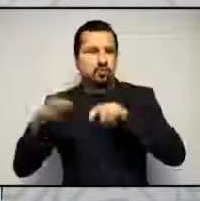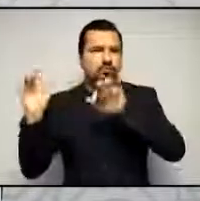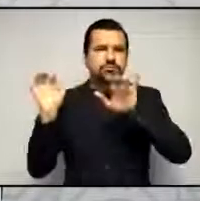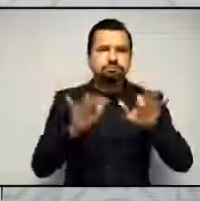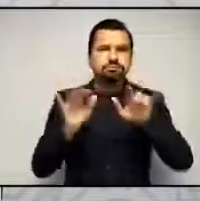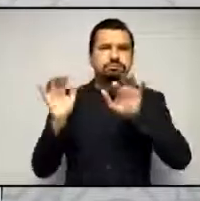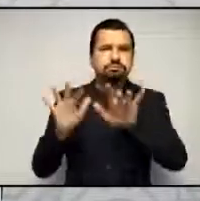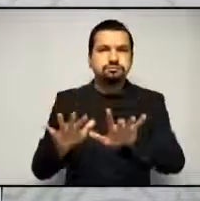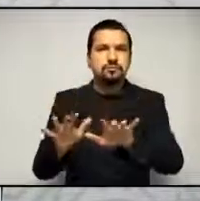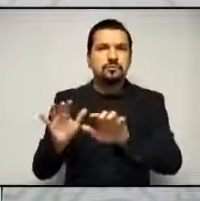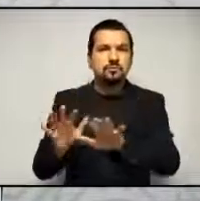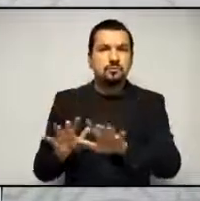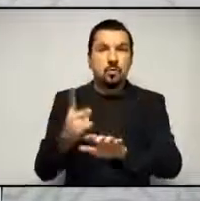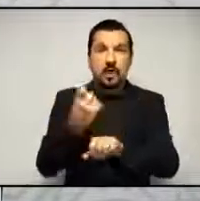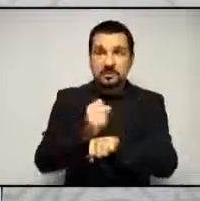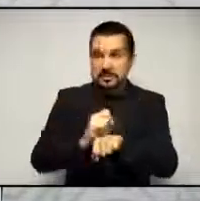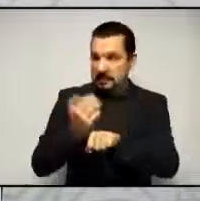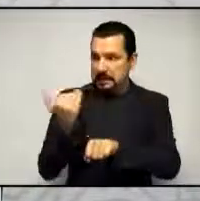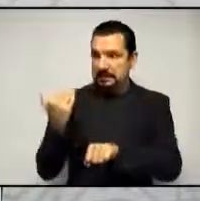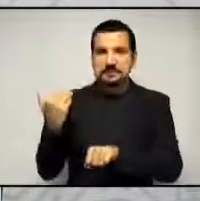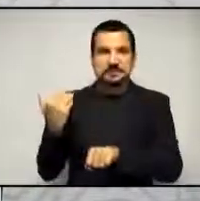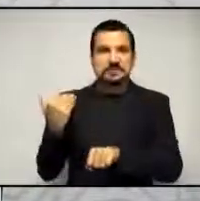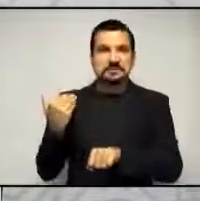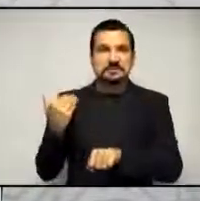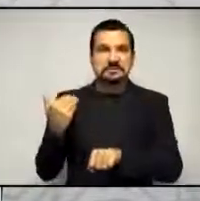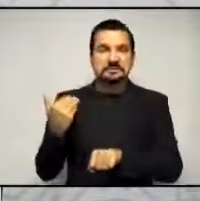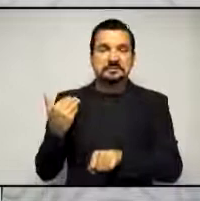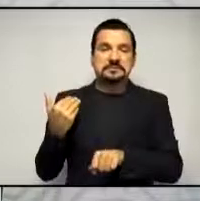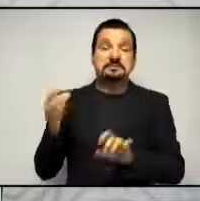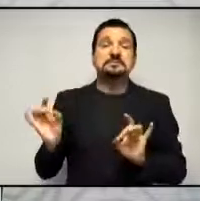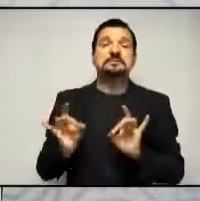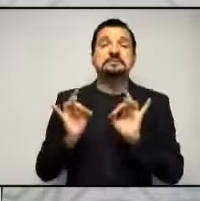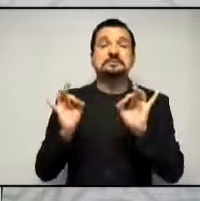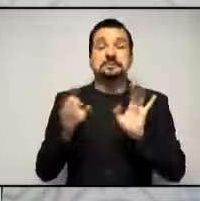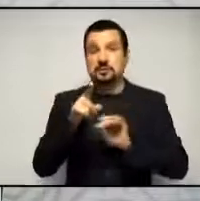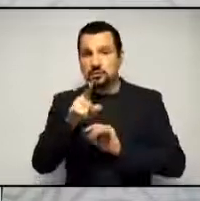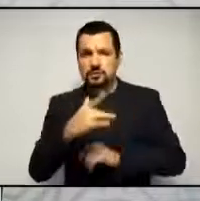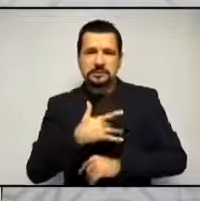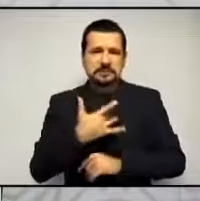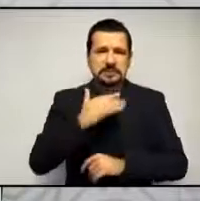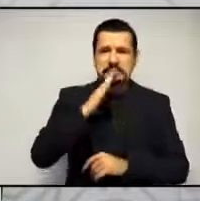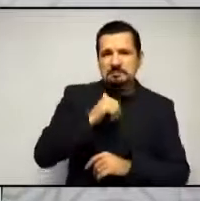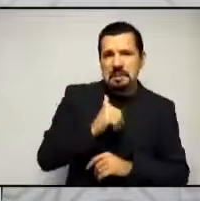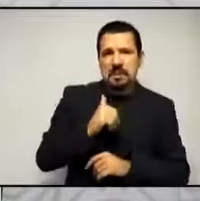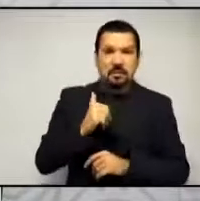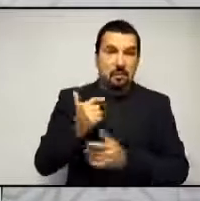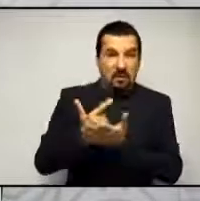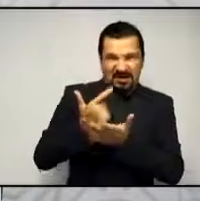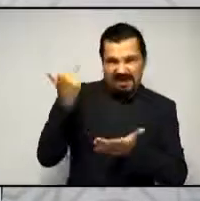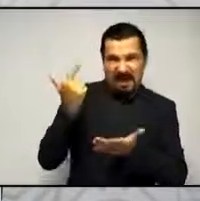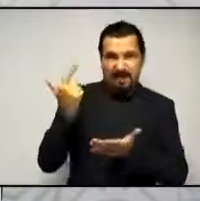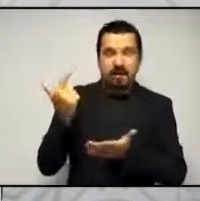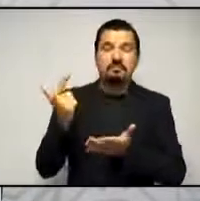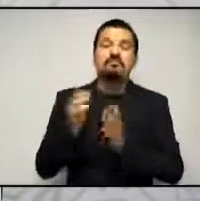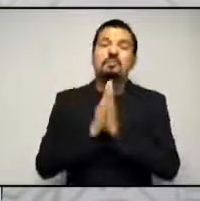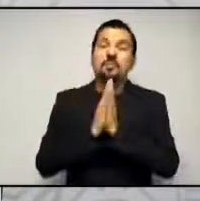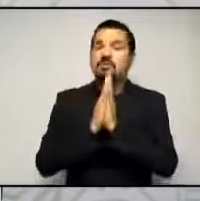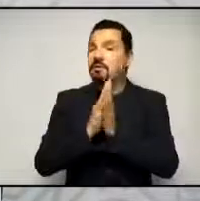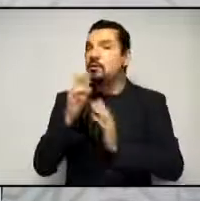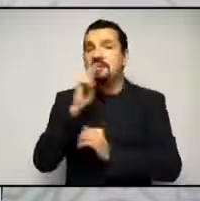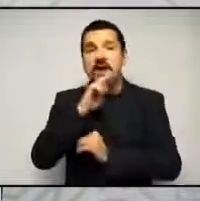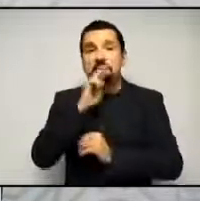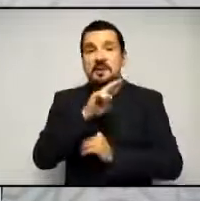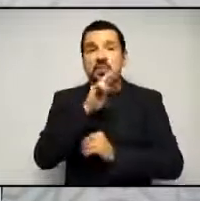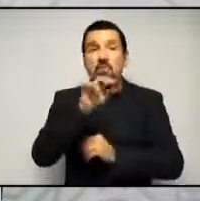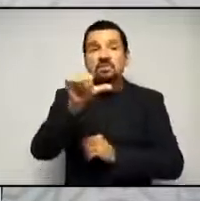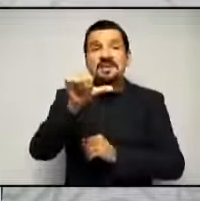sólo en la última semana en caso de que presente síntomas graves asiste a uno